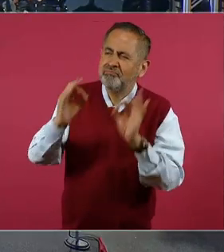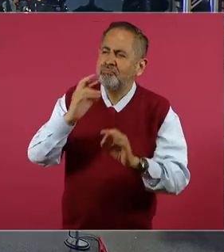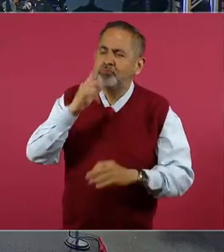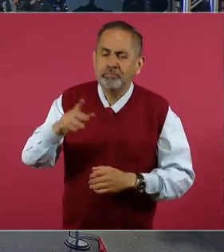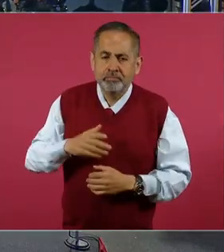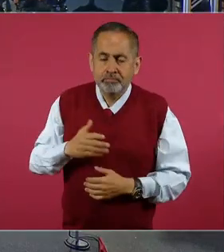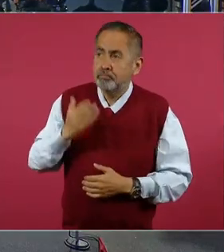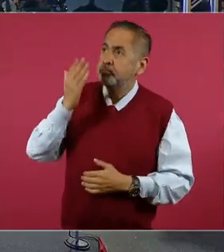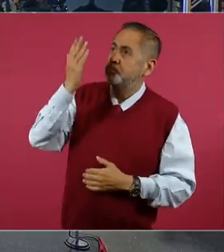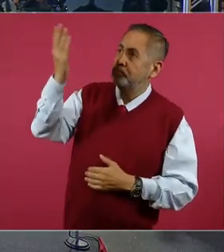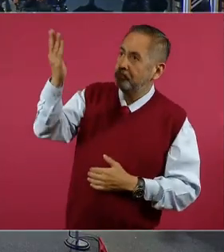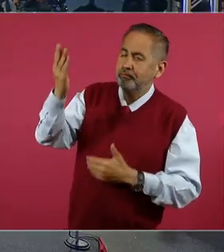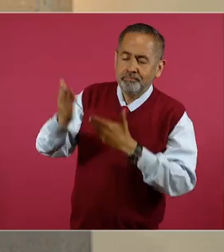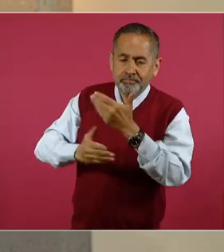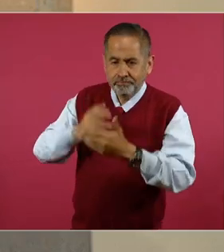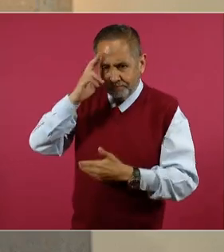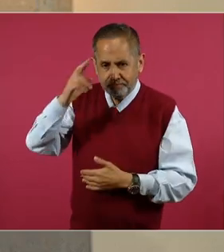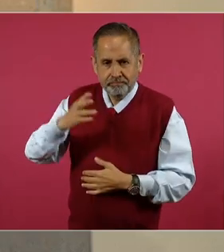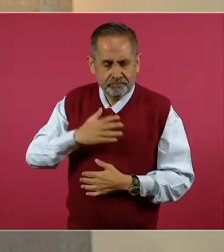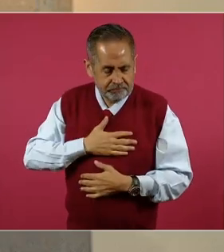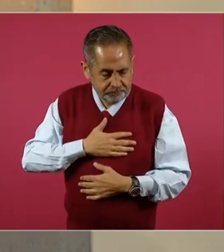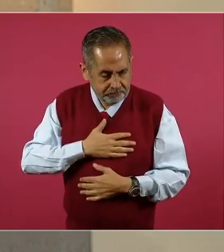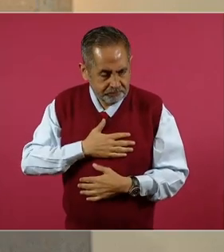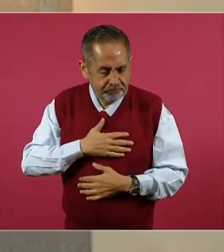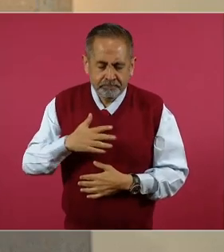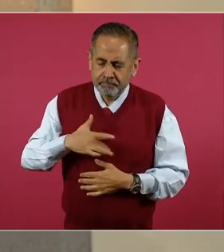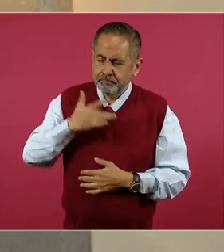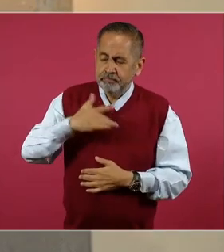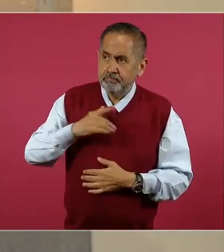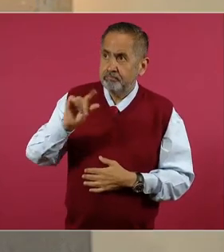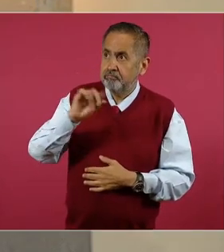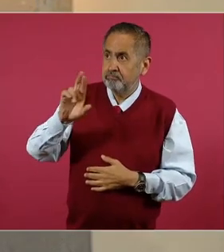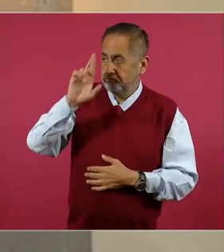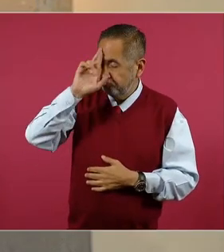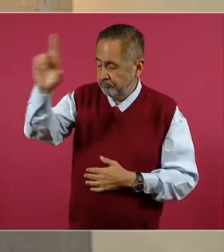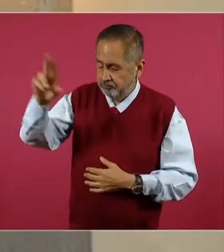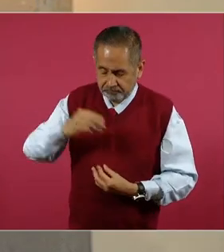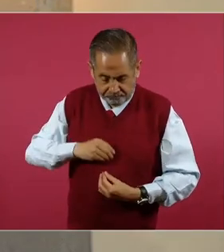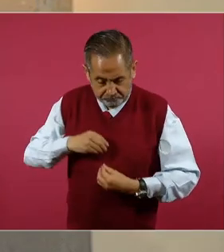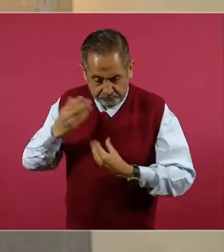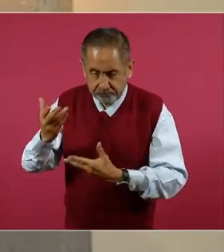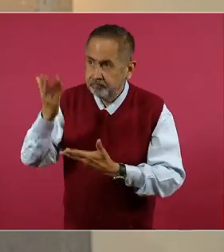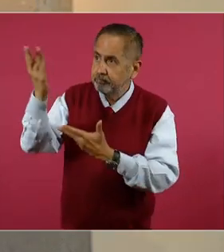su majestad las expresiones de mi más distinguida consideración.